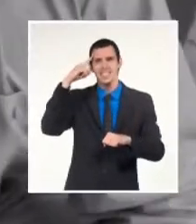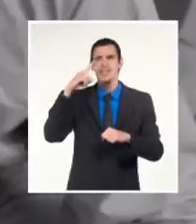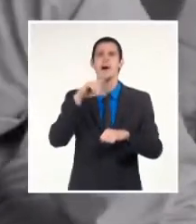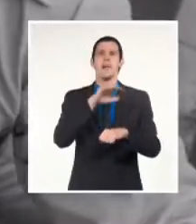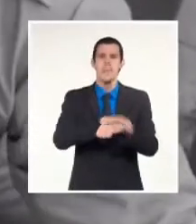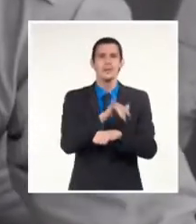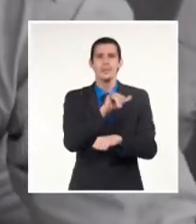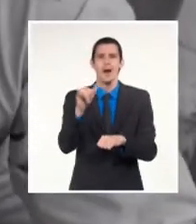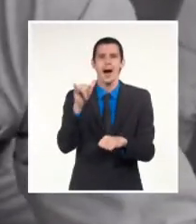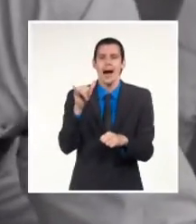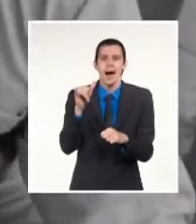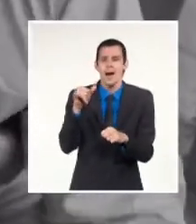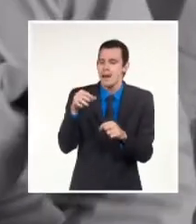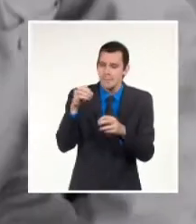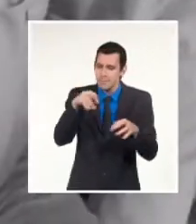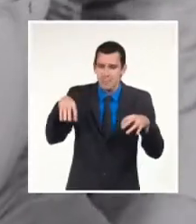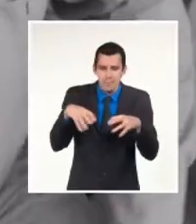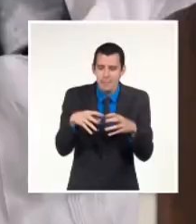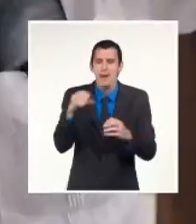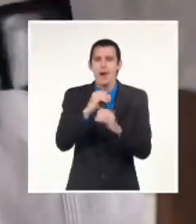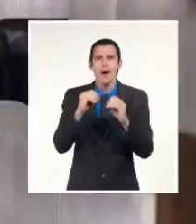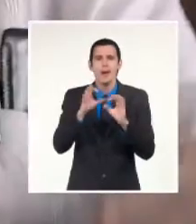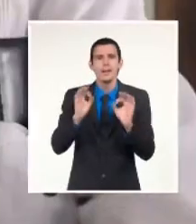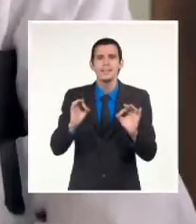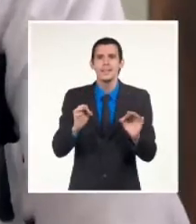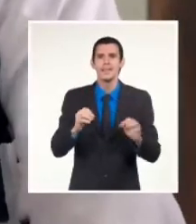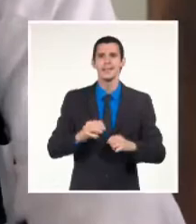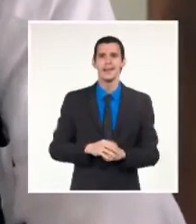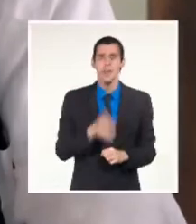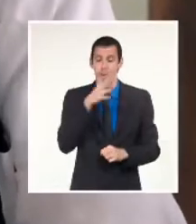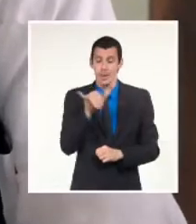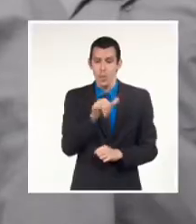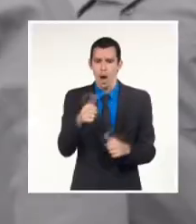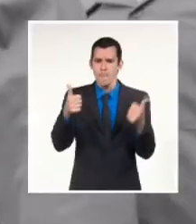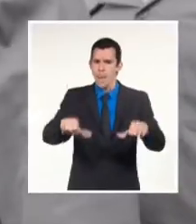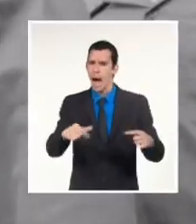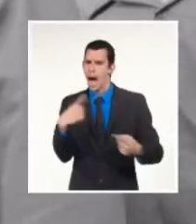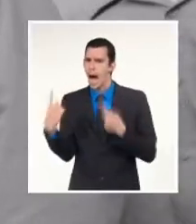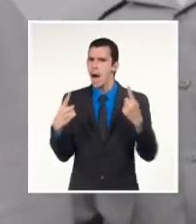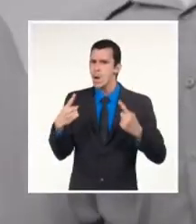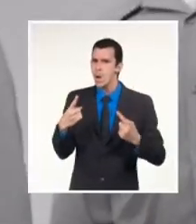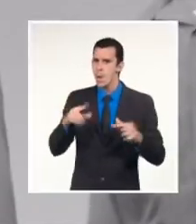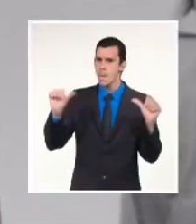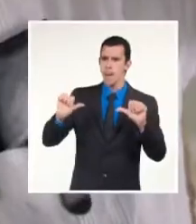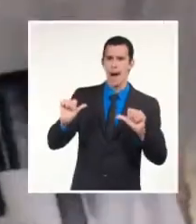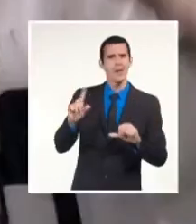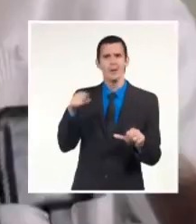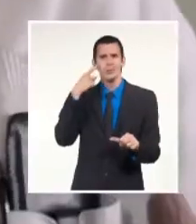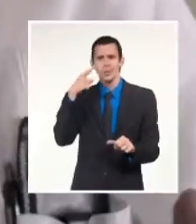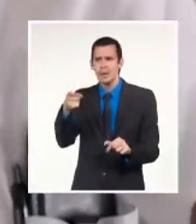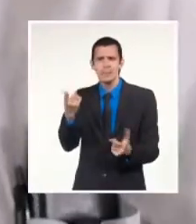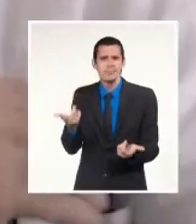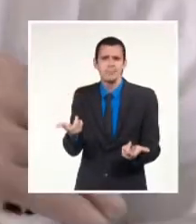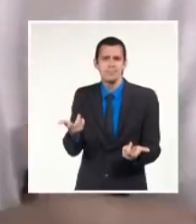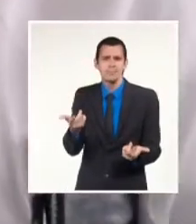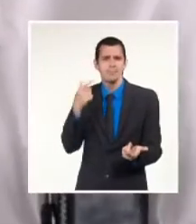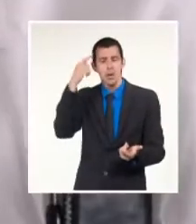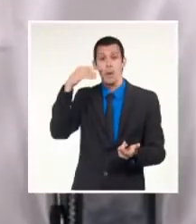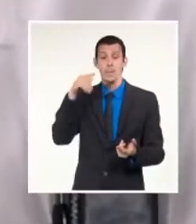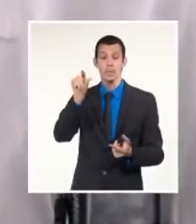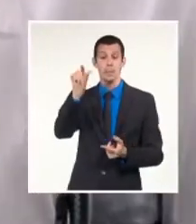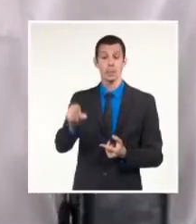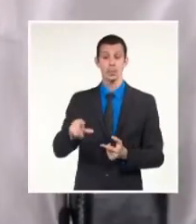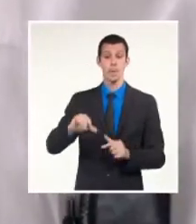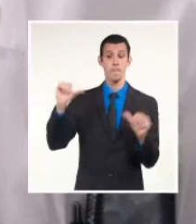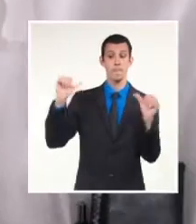todos los presos estaban ahí. Parecía que estaba, y era eso. Estos son seres humanos. Habían peligrosos, pero